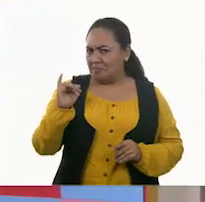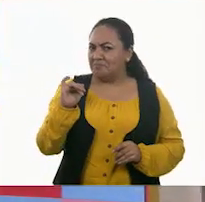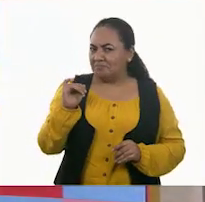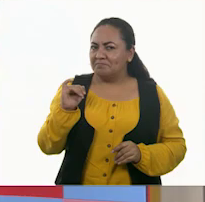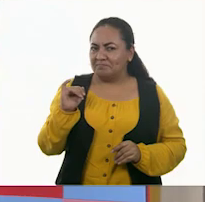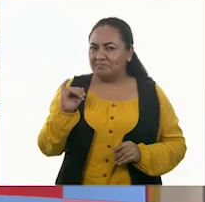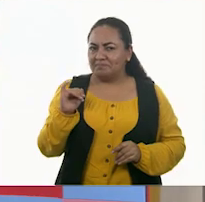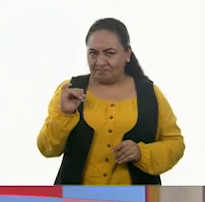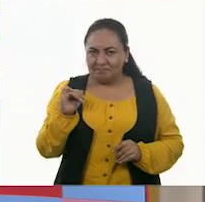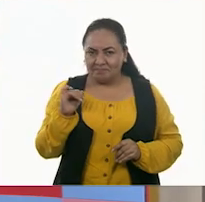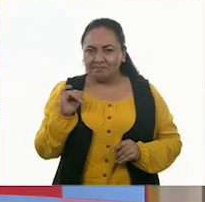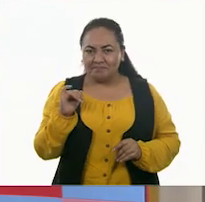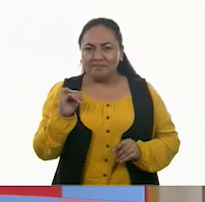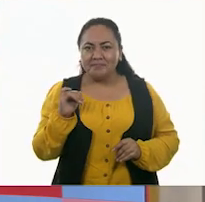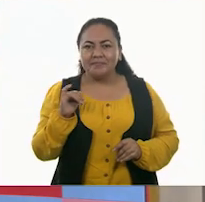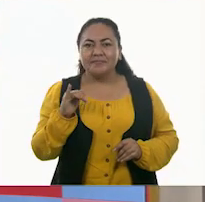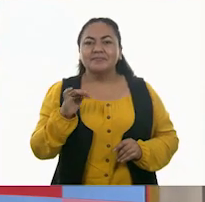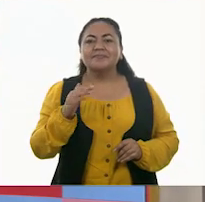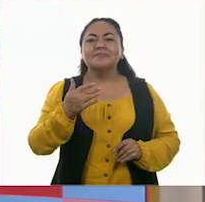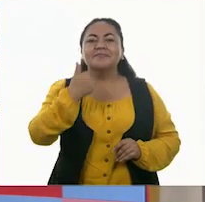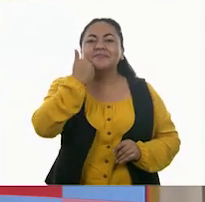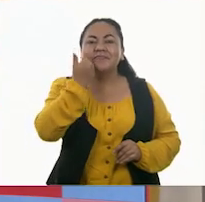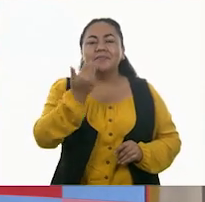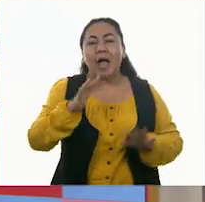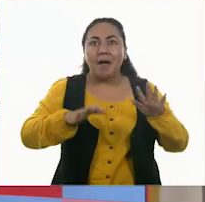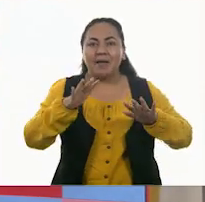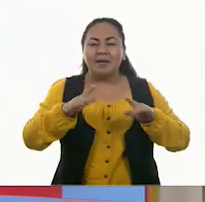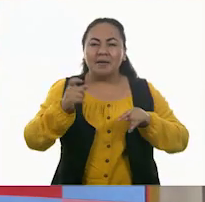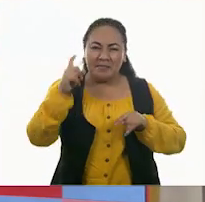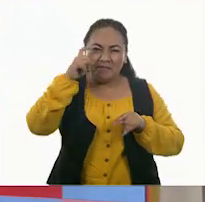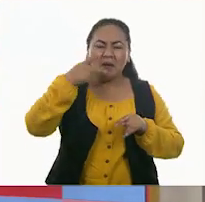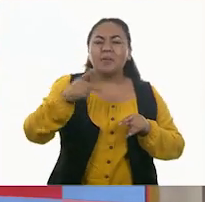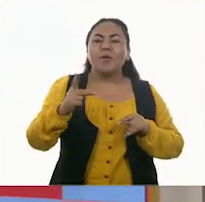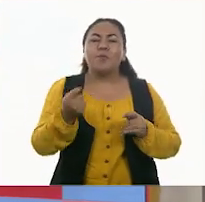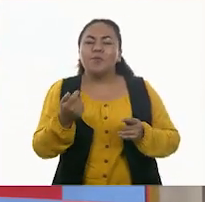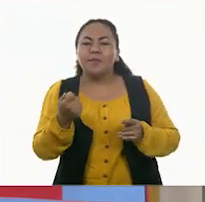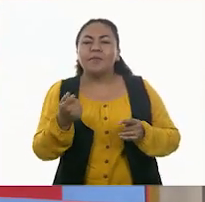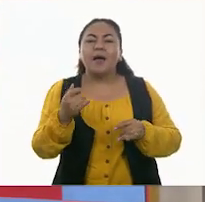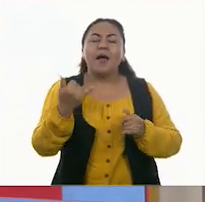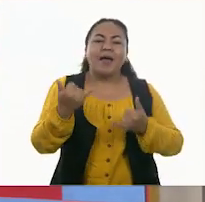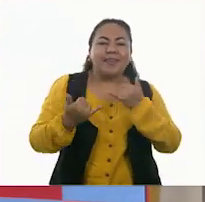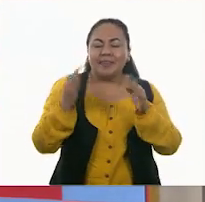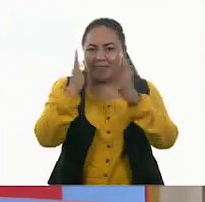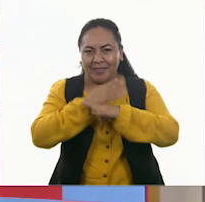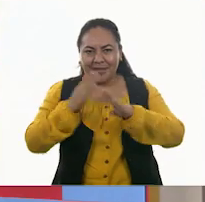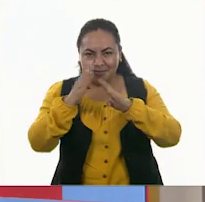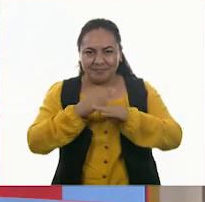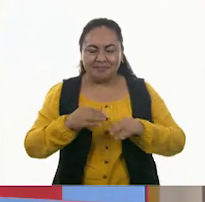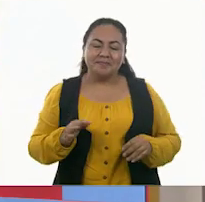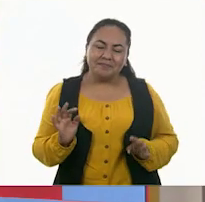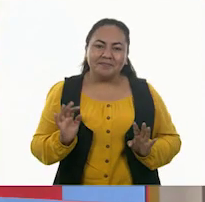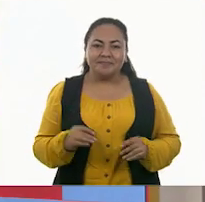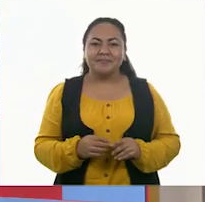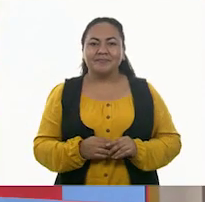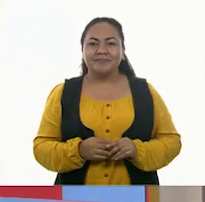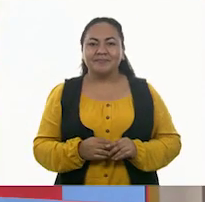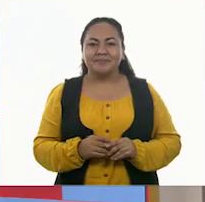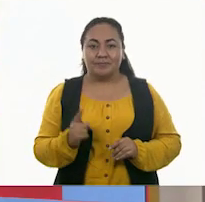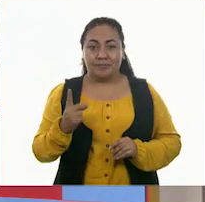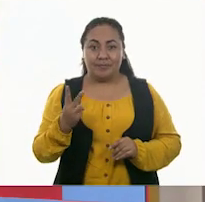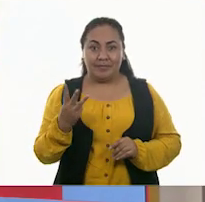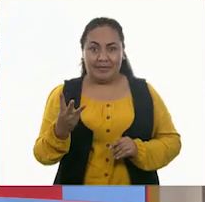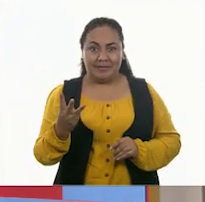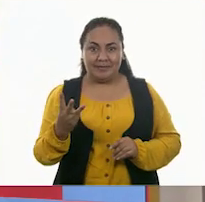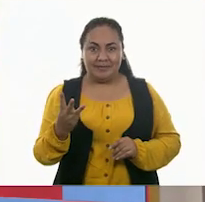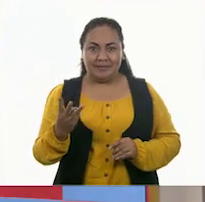¿Va? Sí. Hacemos un poquito... Lo hacemos complejo, pero a la vez sí, un poquito sí, sí. más dinámico. Chancecito, chancecito, va. Sí.